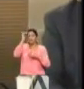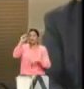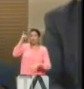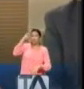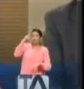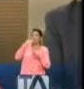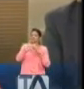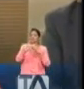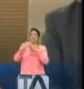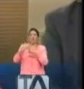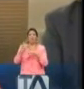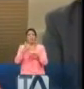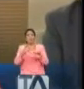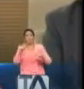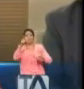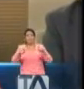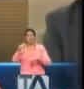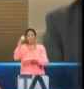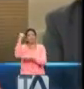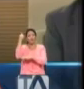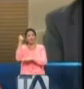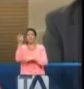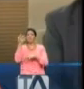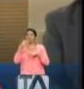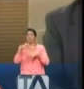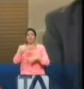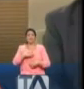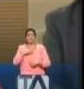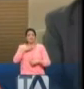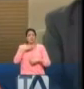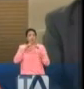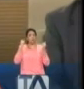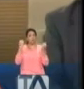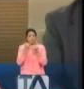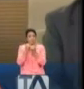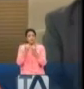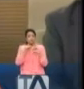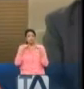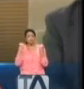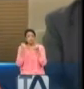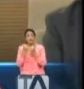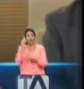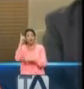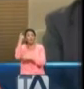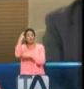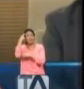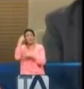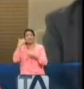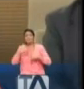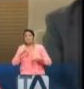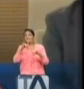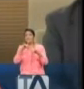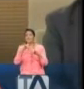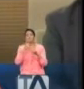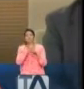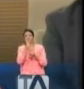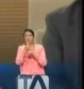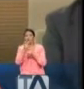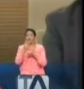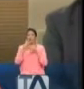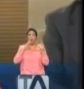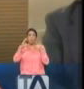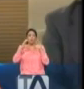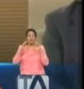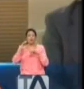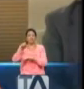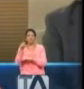las libertades de expresión y a las restricciones civiles a la organización social. El gobierno continúa la presión sobre la sociedad civil, los medios y